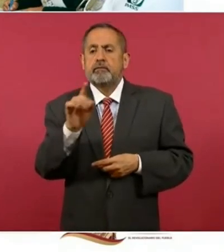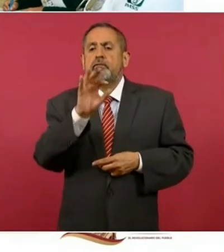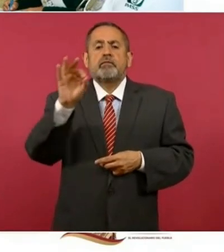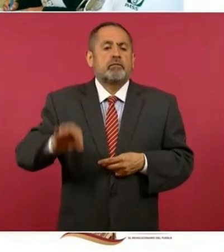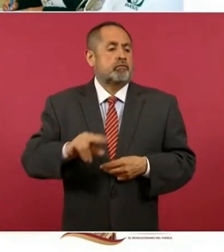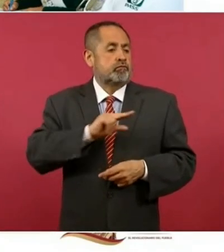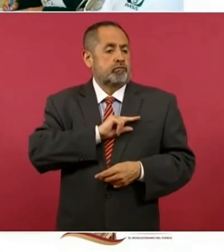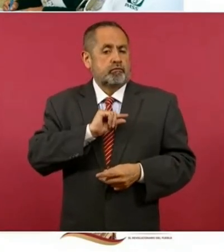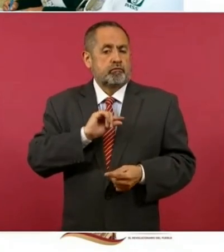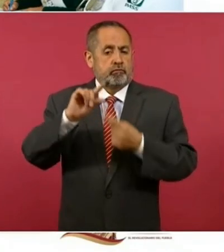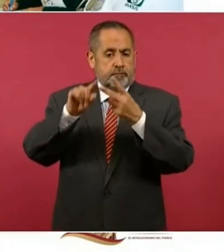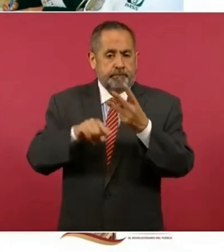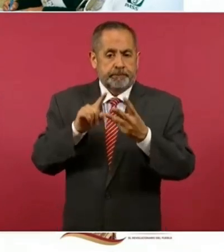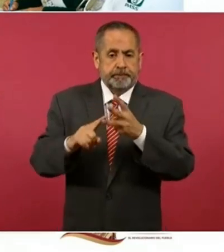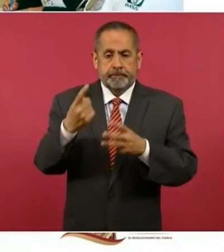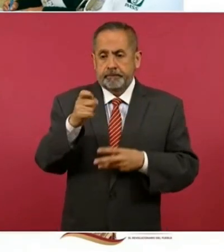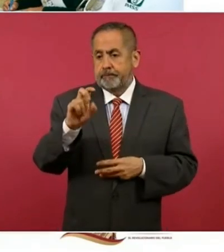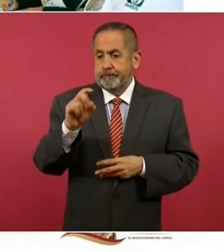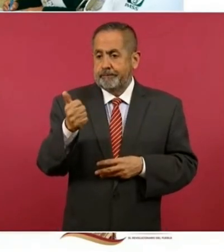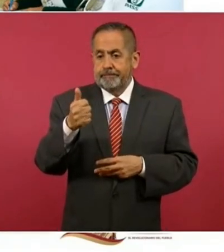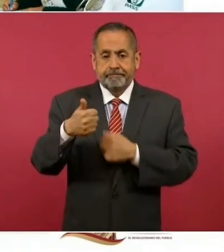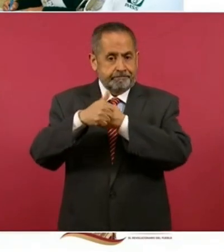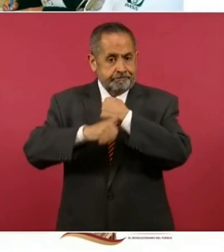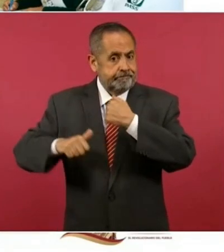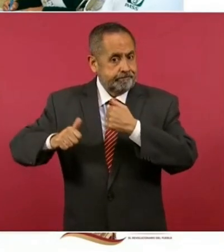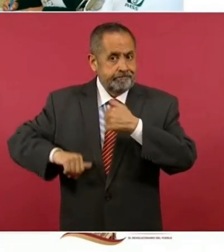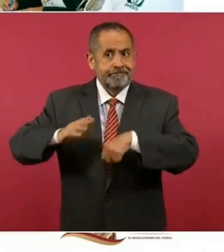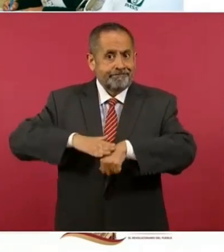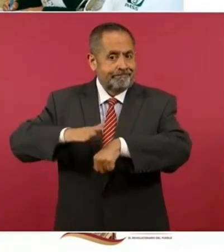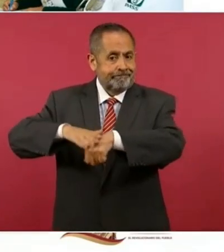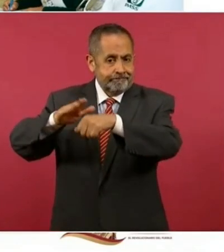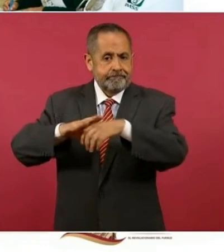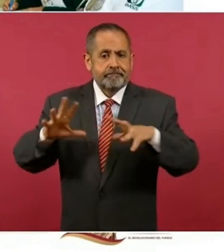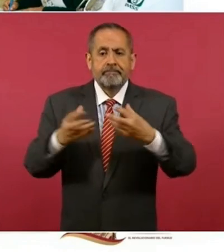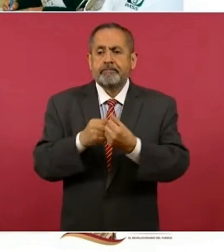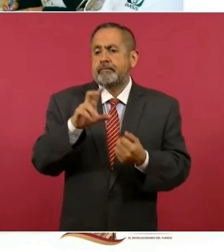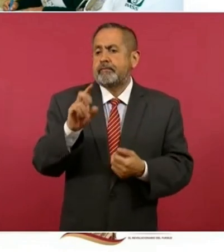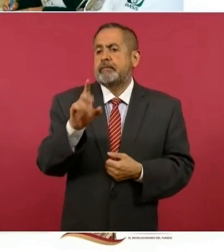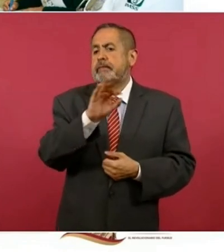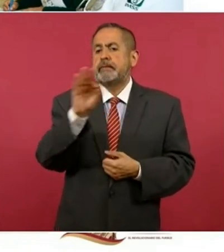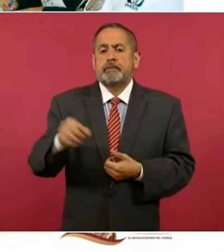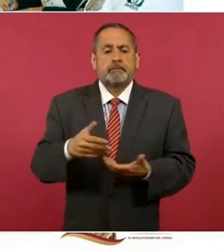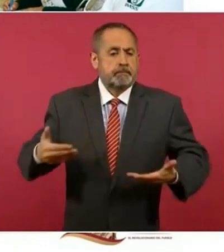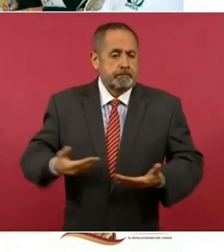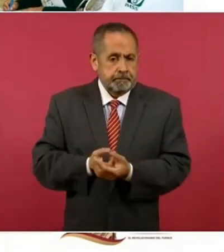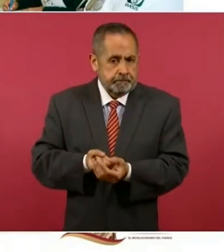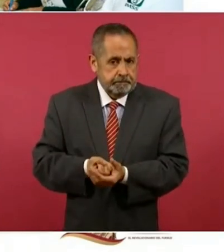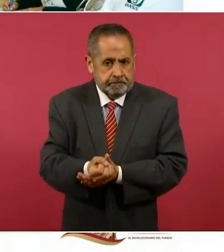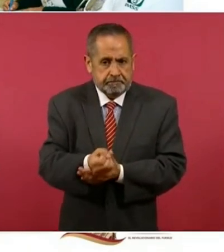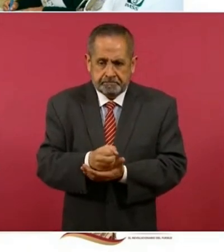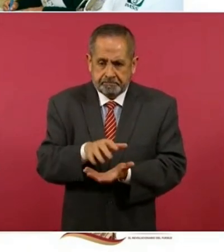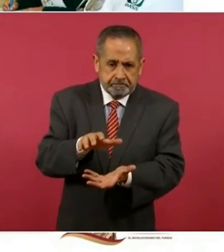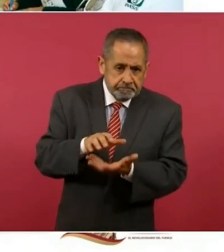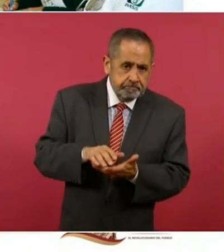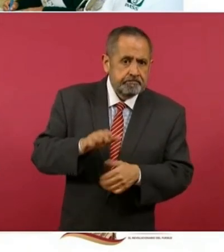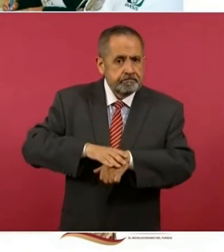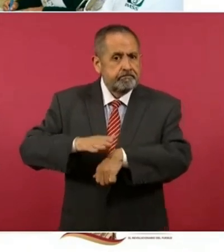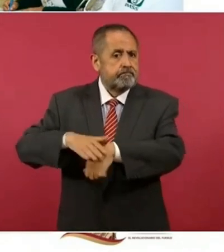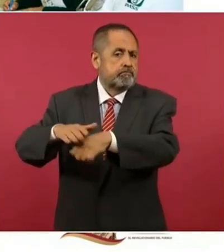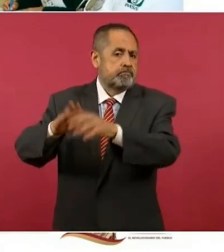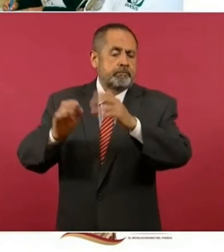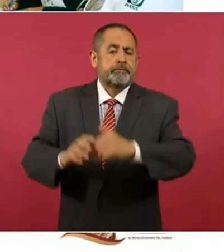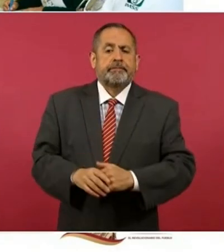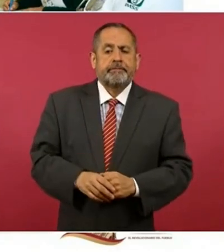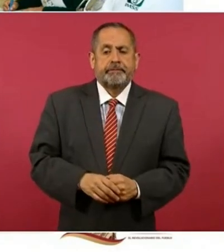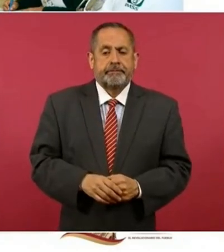consultas de especialidad y 136% en cirugías, además de 30% más de partos. En estos